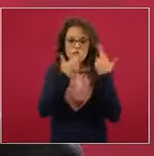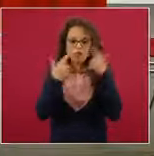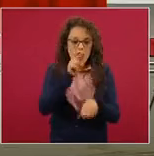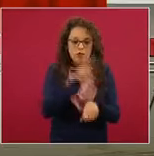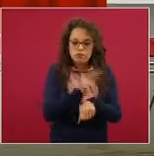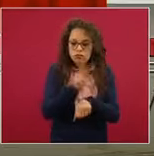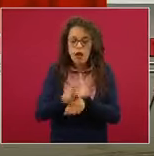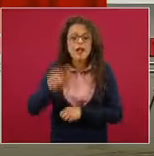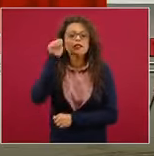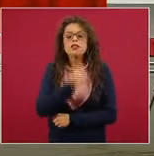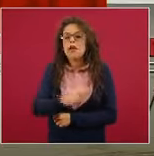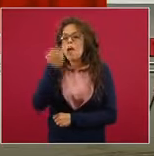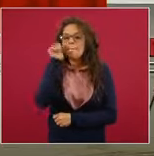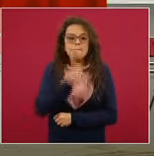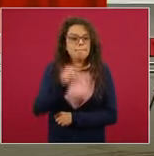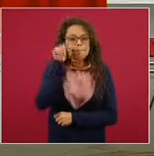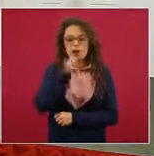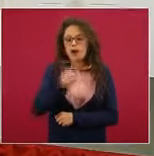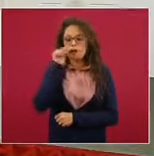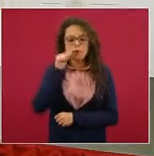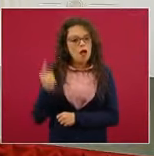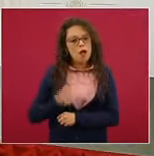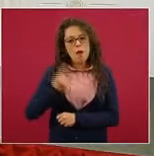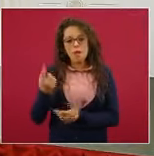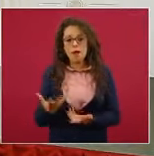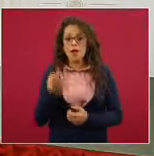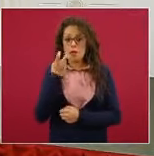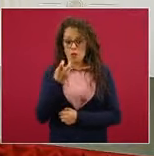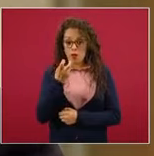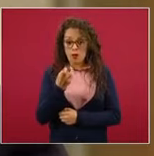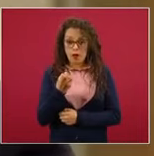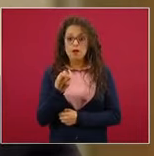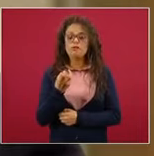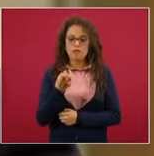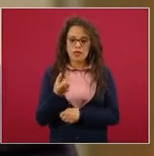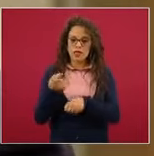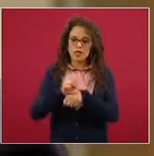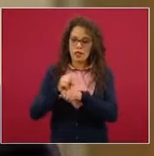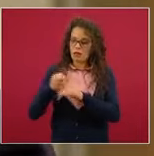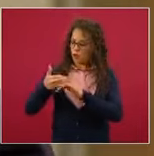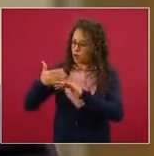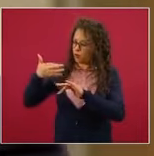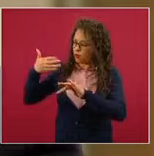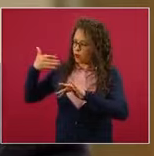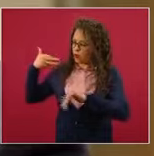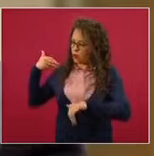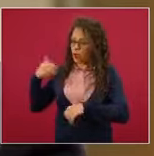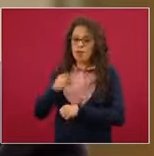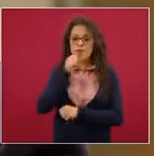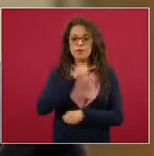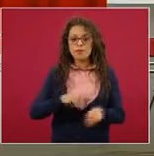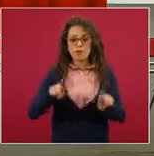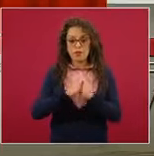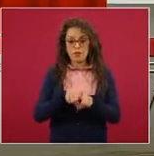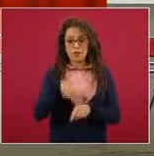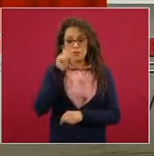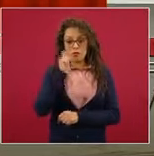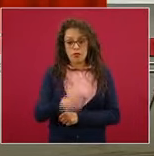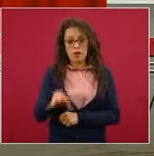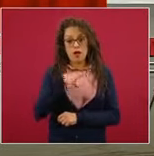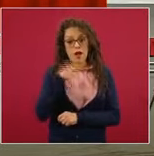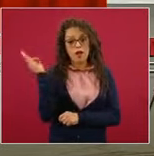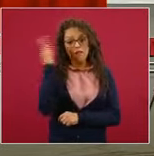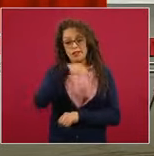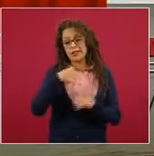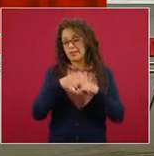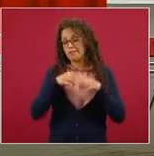todo momento. Por eso toda esa historia que ha venido desde hace varias semanas, también en los canales de la desinformación, y aquí es a